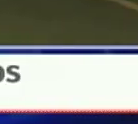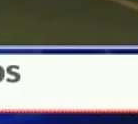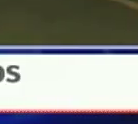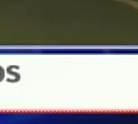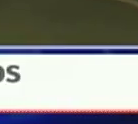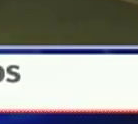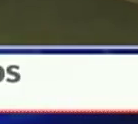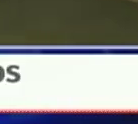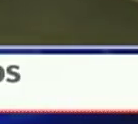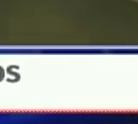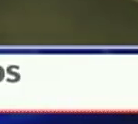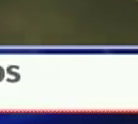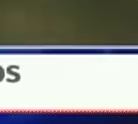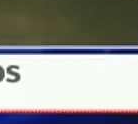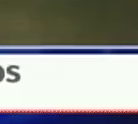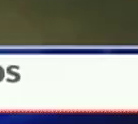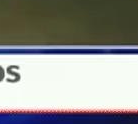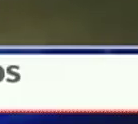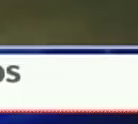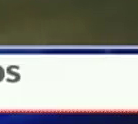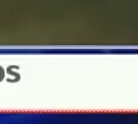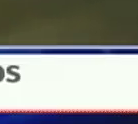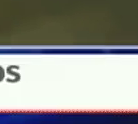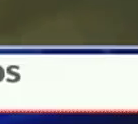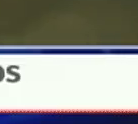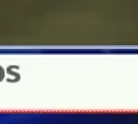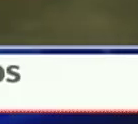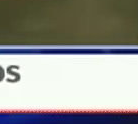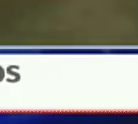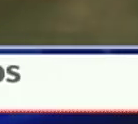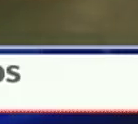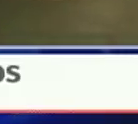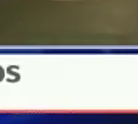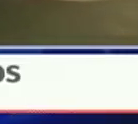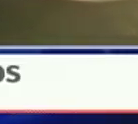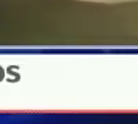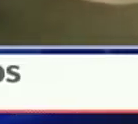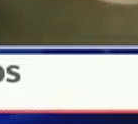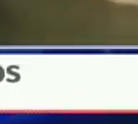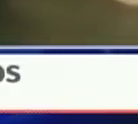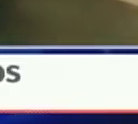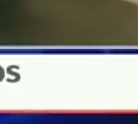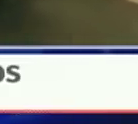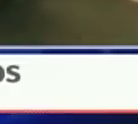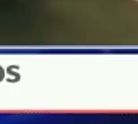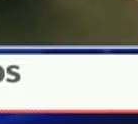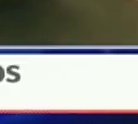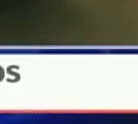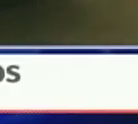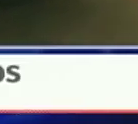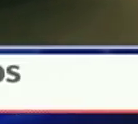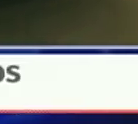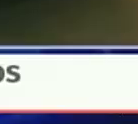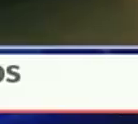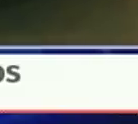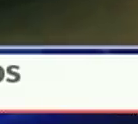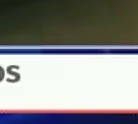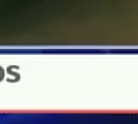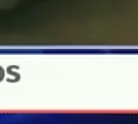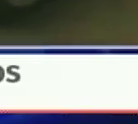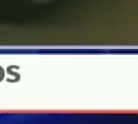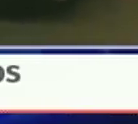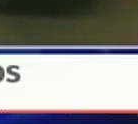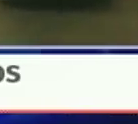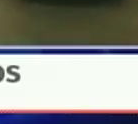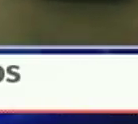sentido haciendo todo el esfuerzo para atender a nuestro pueblo para estabilizar a nuestro pueblo para darle amor porque al final